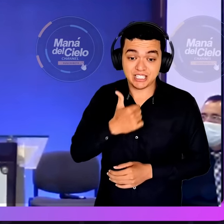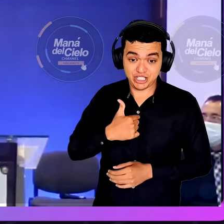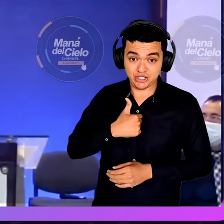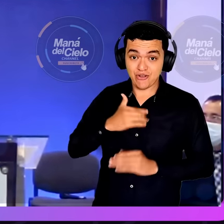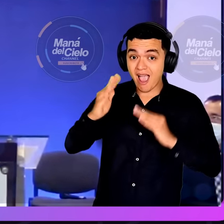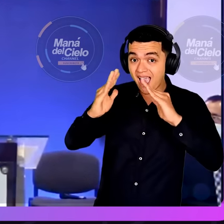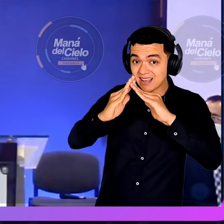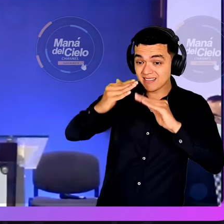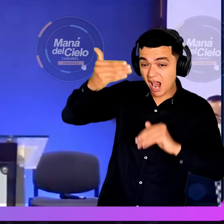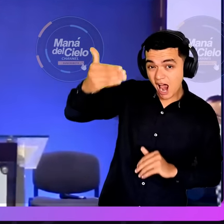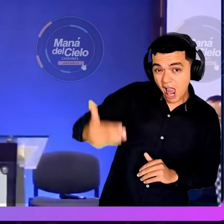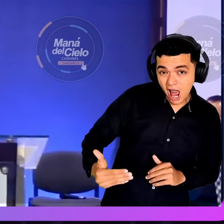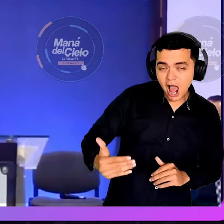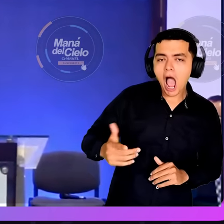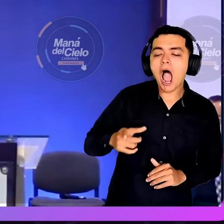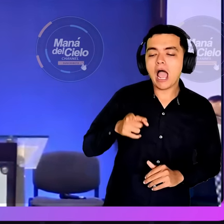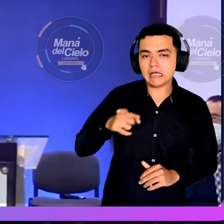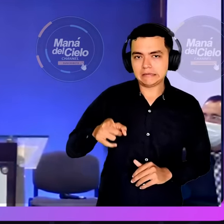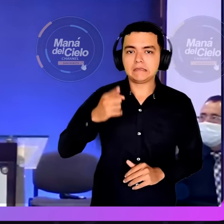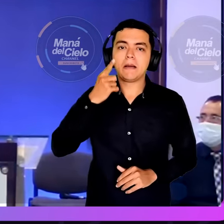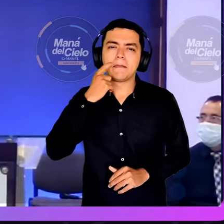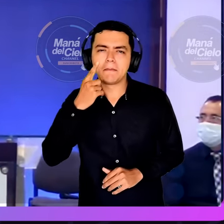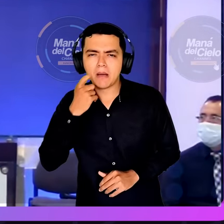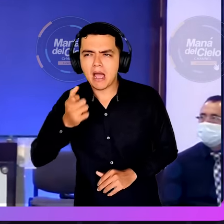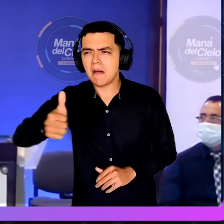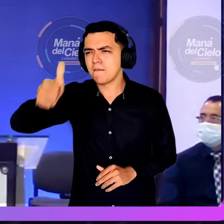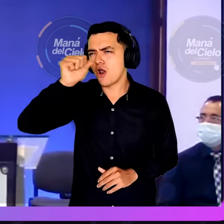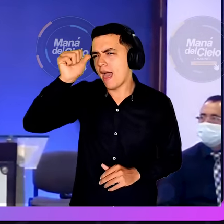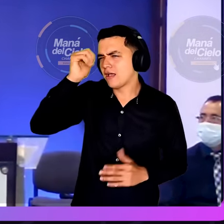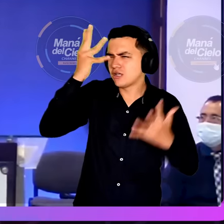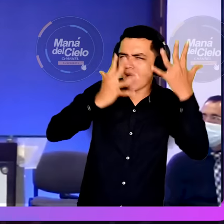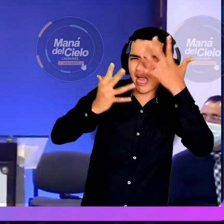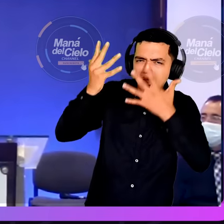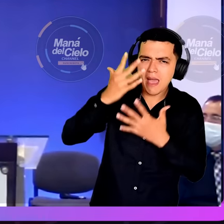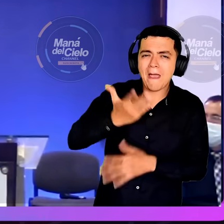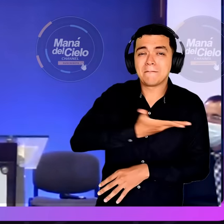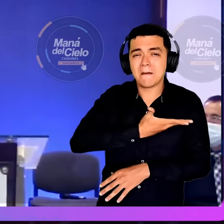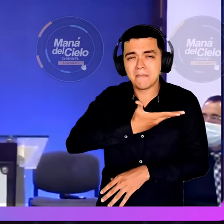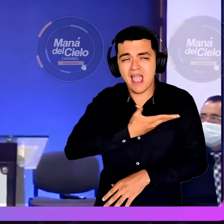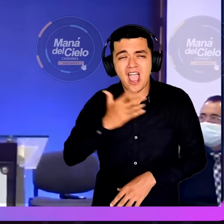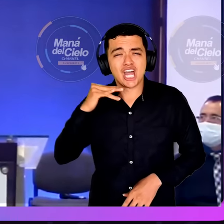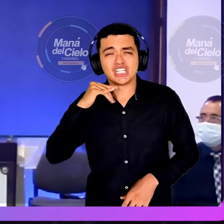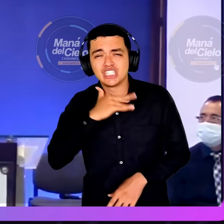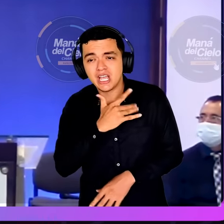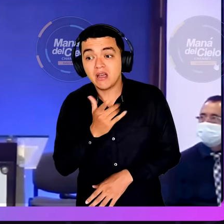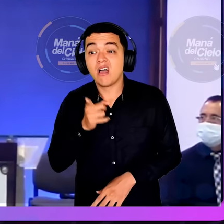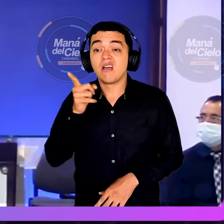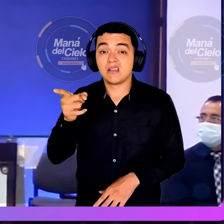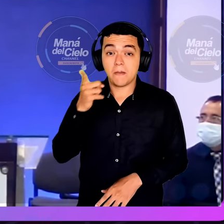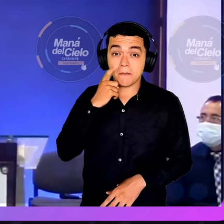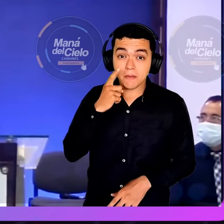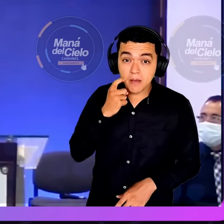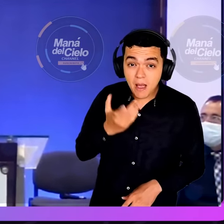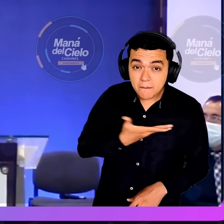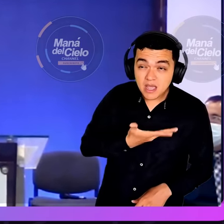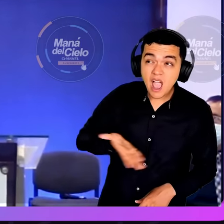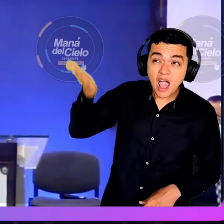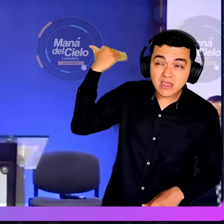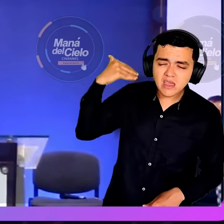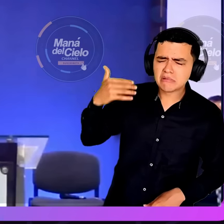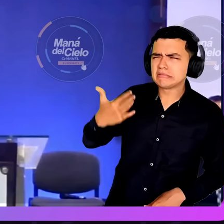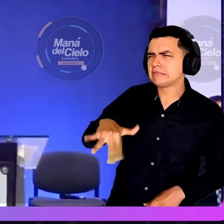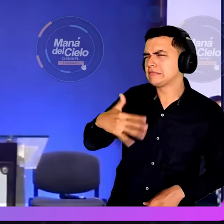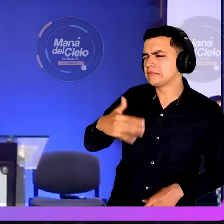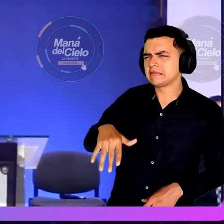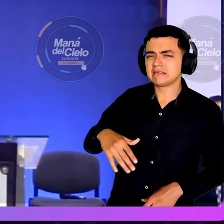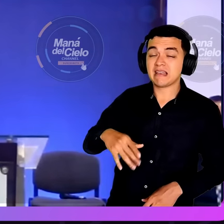sacar un revólver y tirar tiros al aire. Una mamá, un papá borracho, bailarín. Los 24 en mi